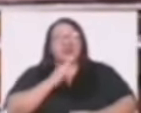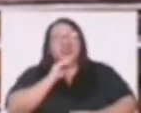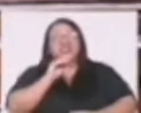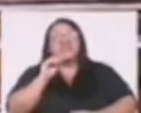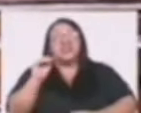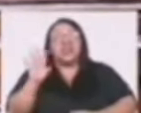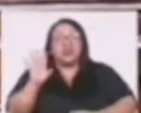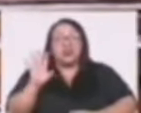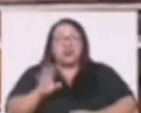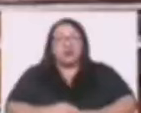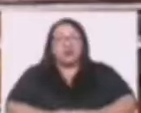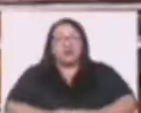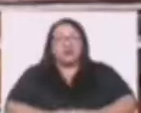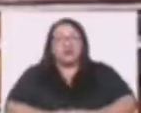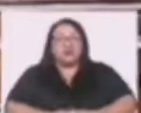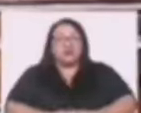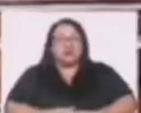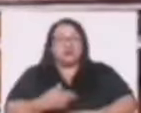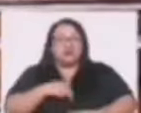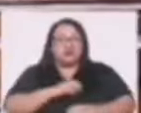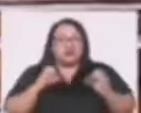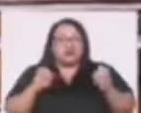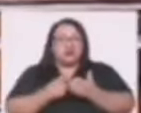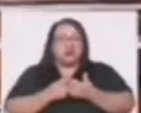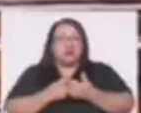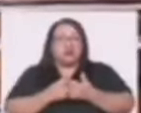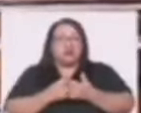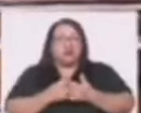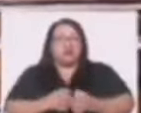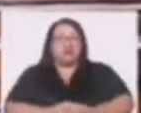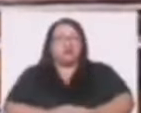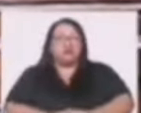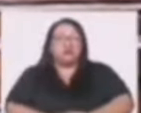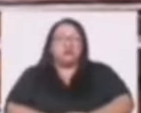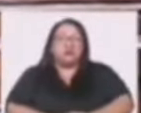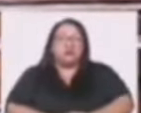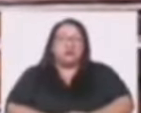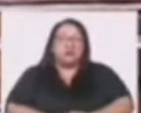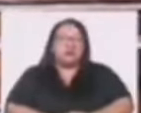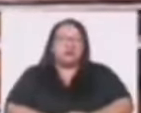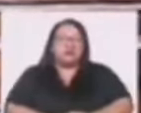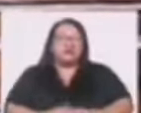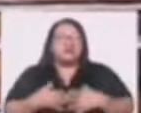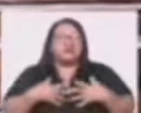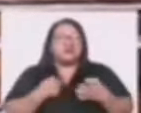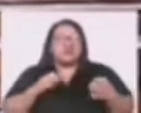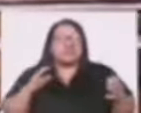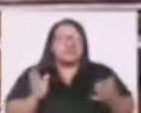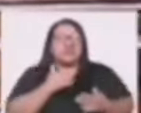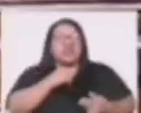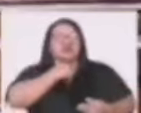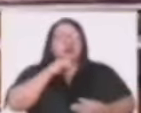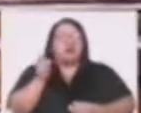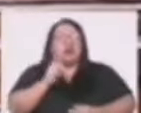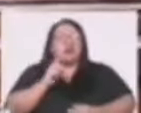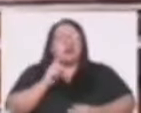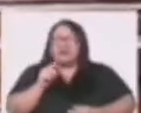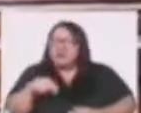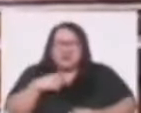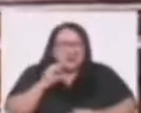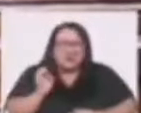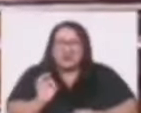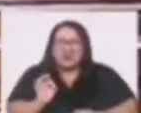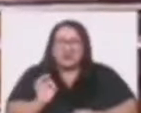balbuceando que somos un Congreso malo y ruin, que quiere sacarlos porque no nos gusta.